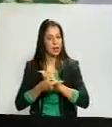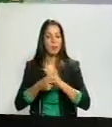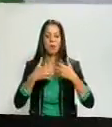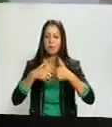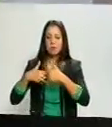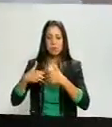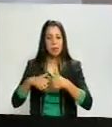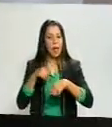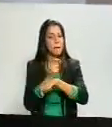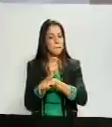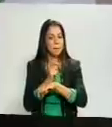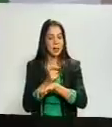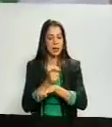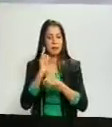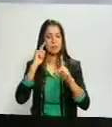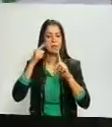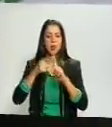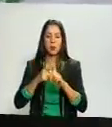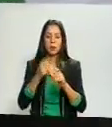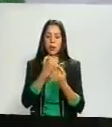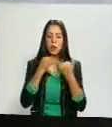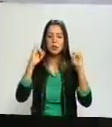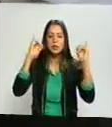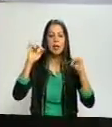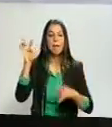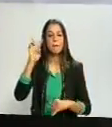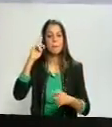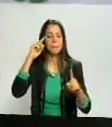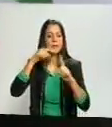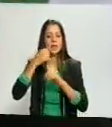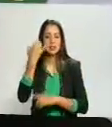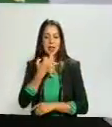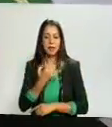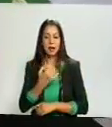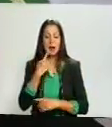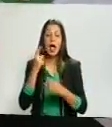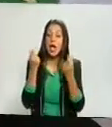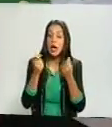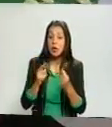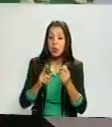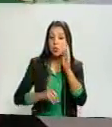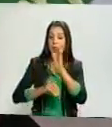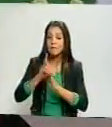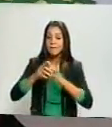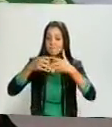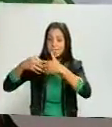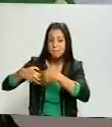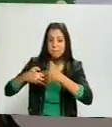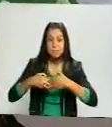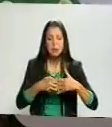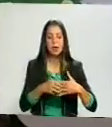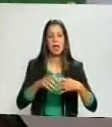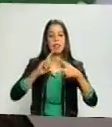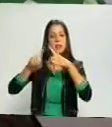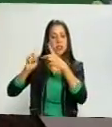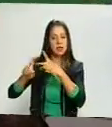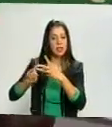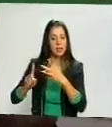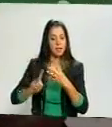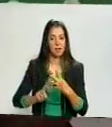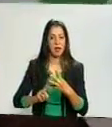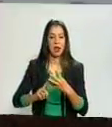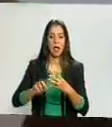ley es dar verdadera soberanía en esta materia y dar un impulso a una economía productiva y diversificada y